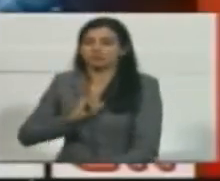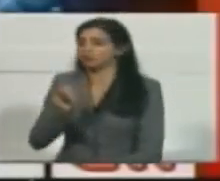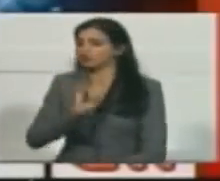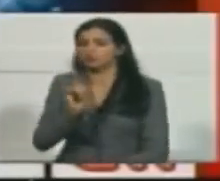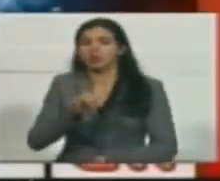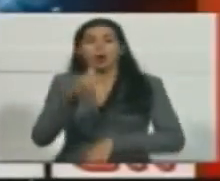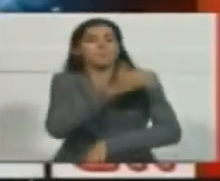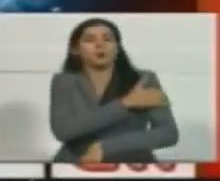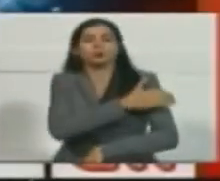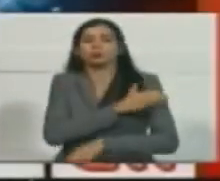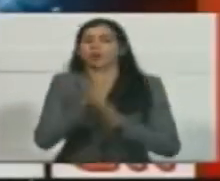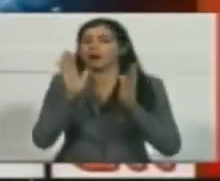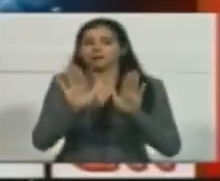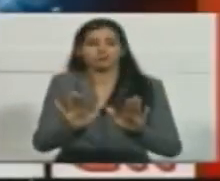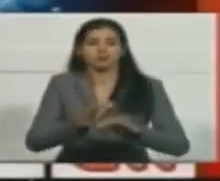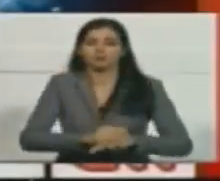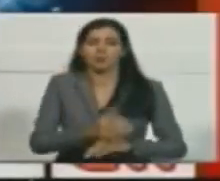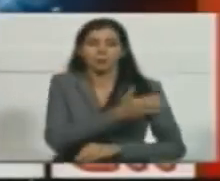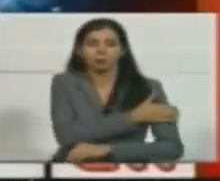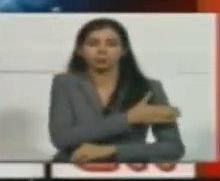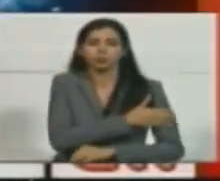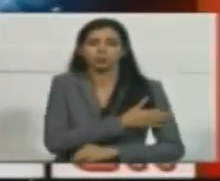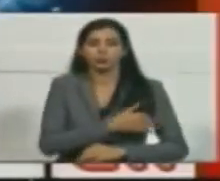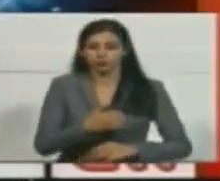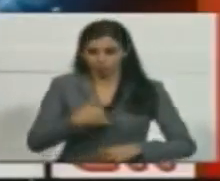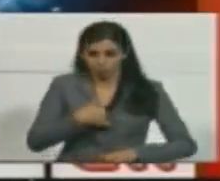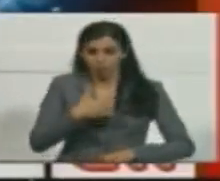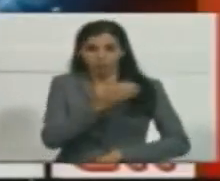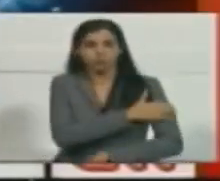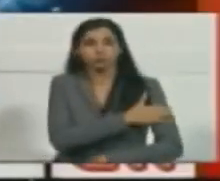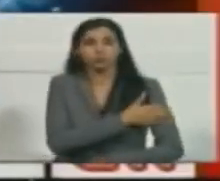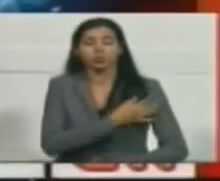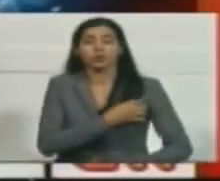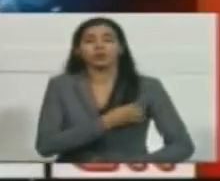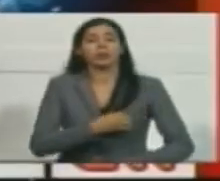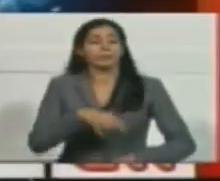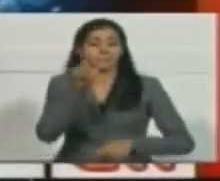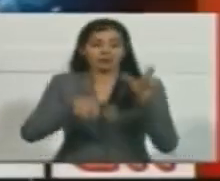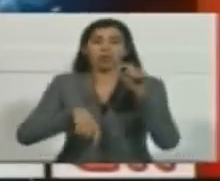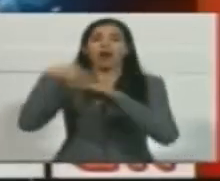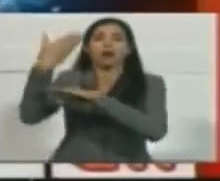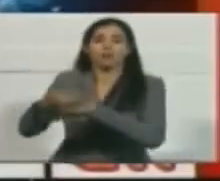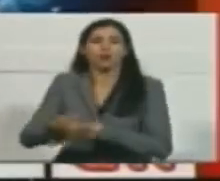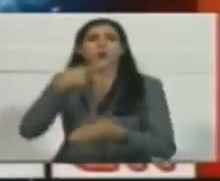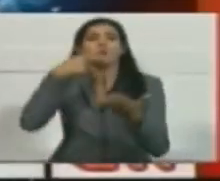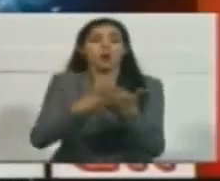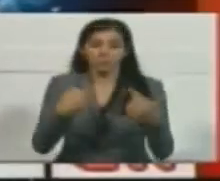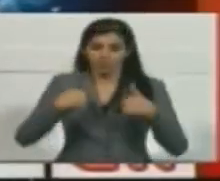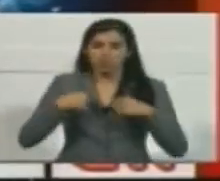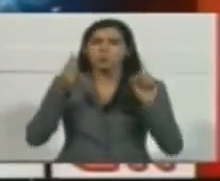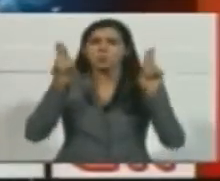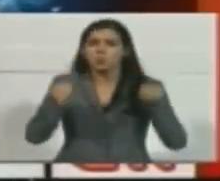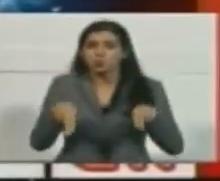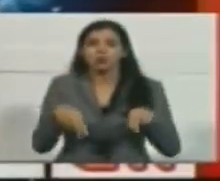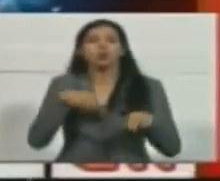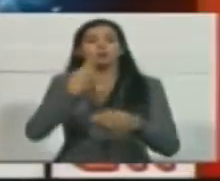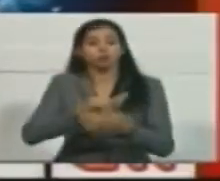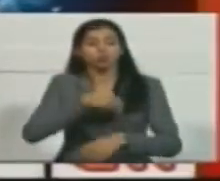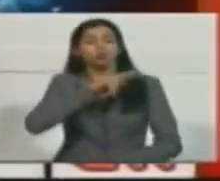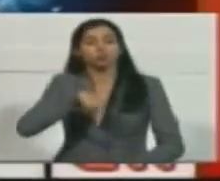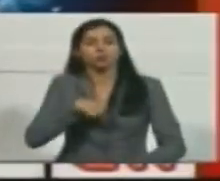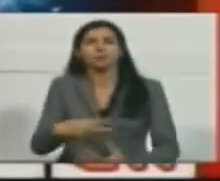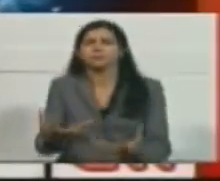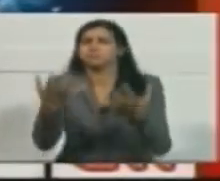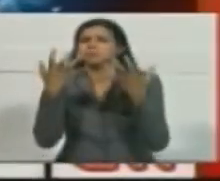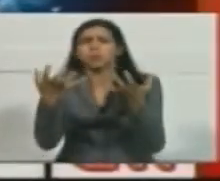son oposiciones. Yo soy opositor, los que estamos en el exilio, que no los nombran nunca, por cierto, somos un